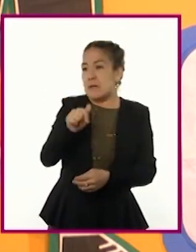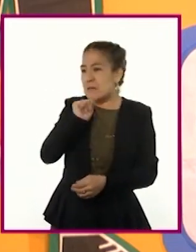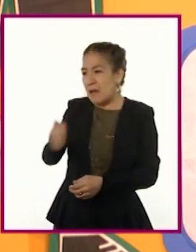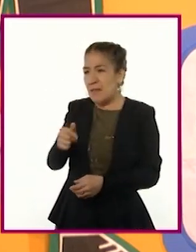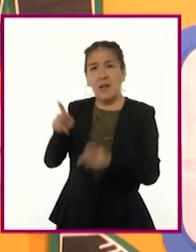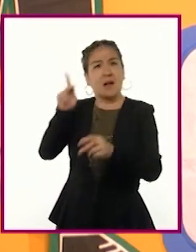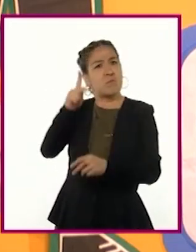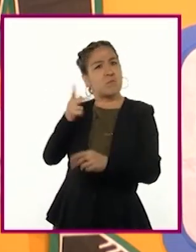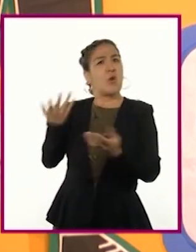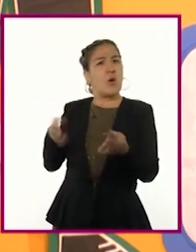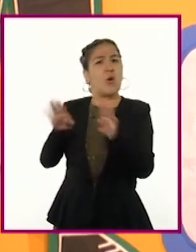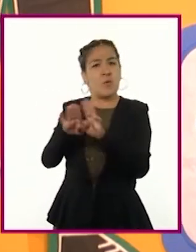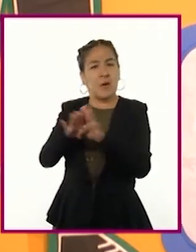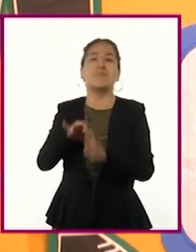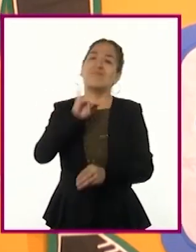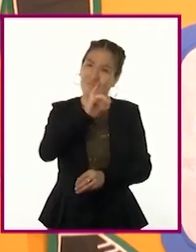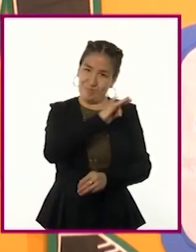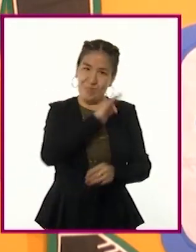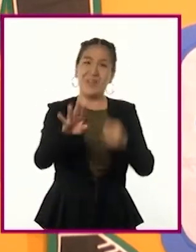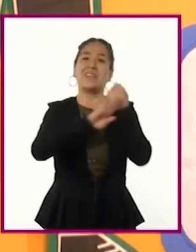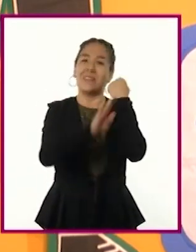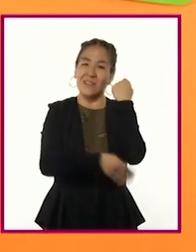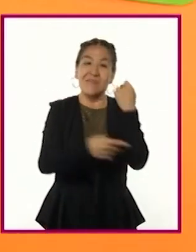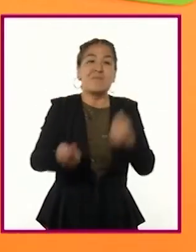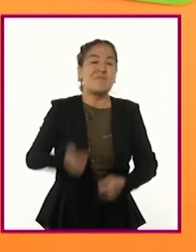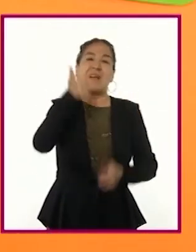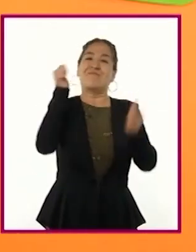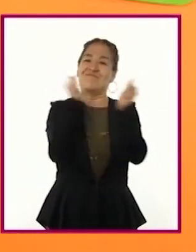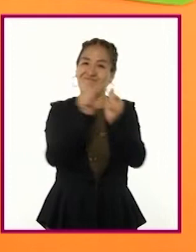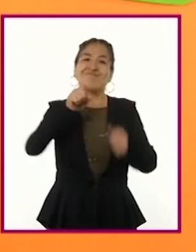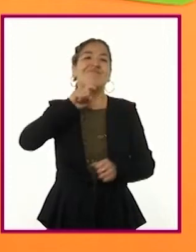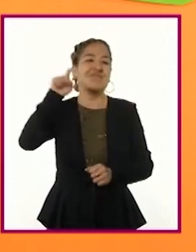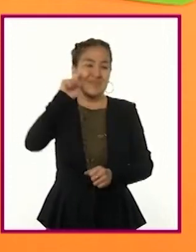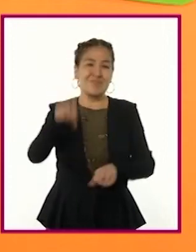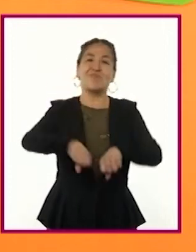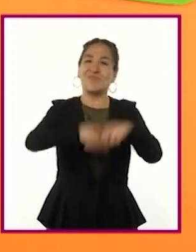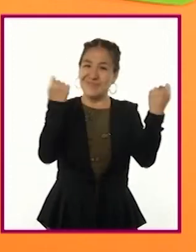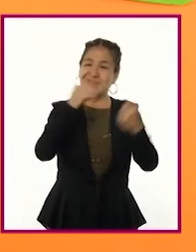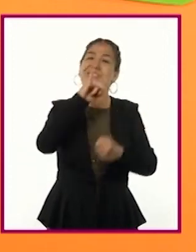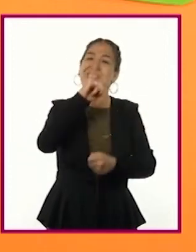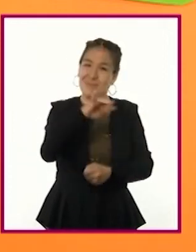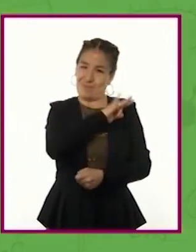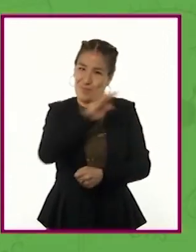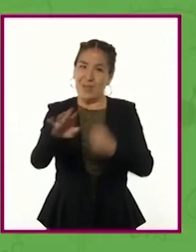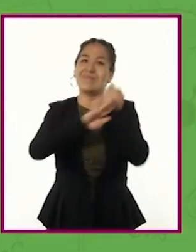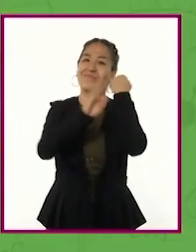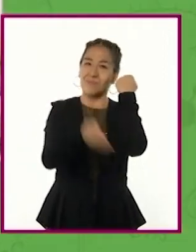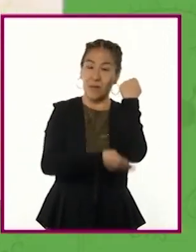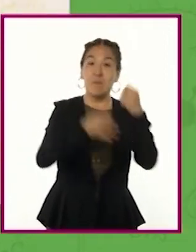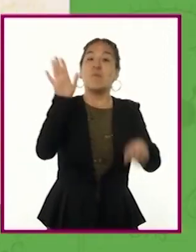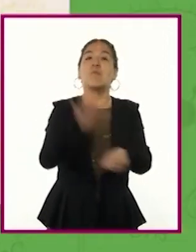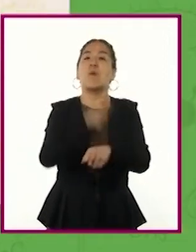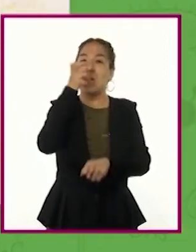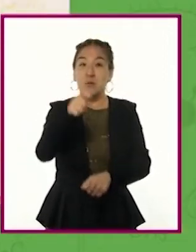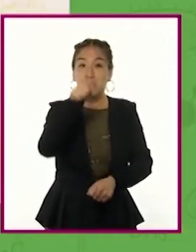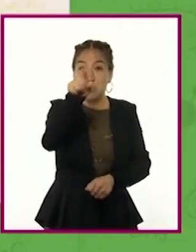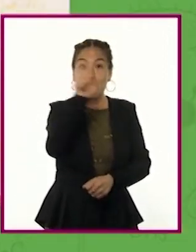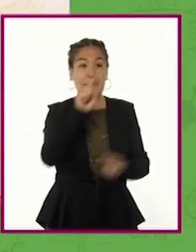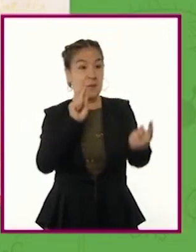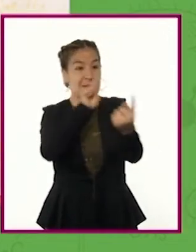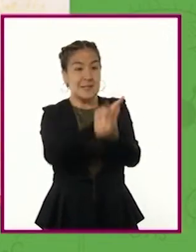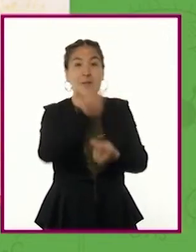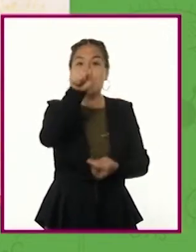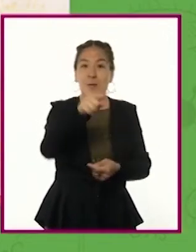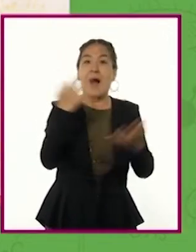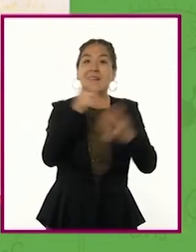menstruación y también en su primera relación sexual. Por ello, es importante que en todos los encuentros sexuales